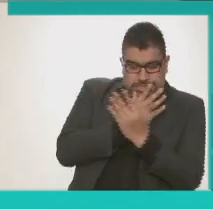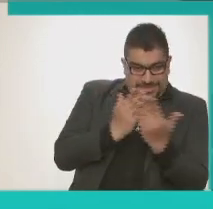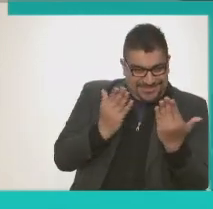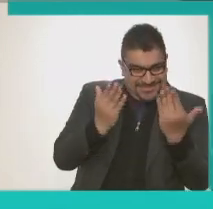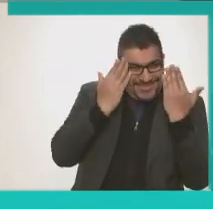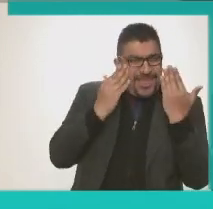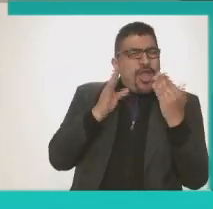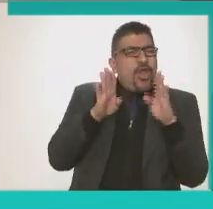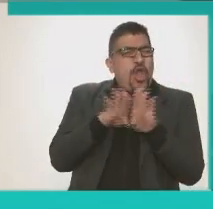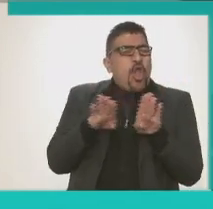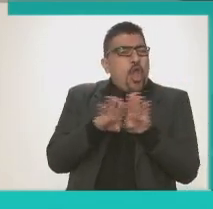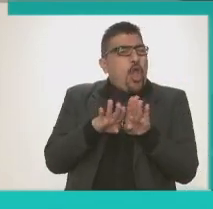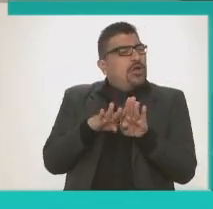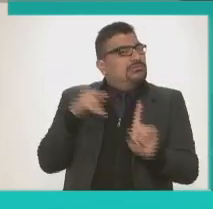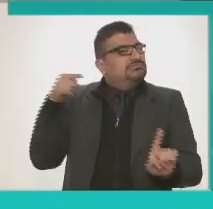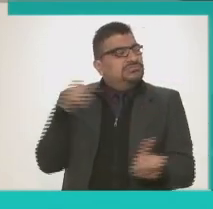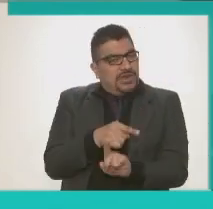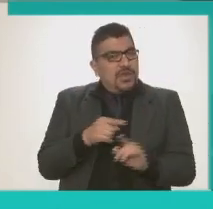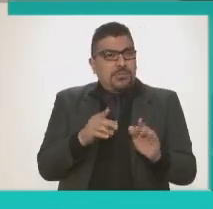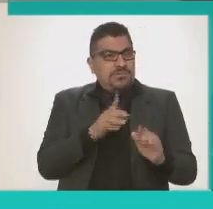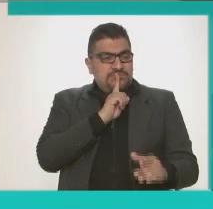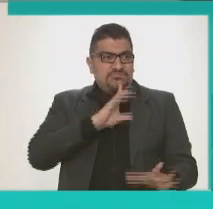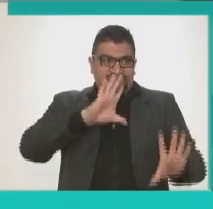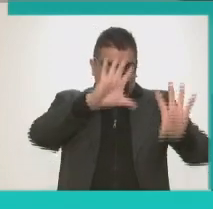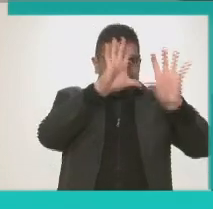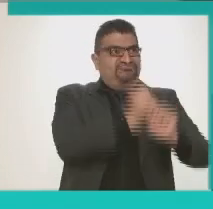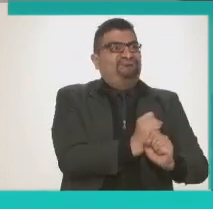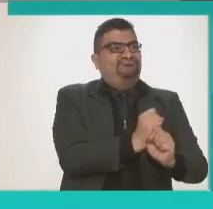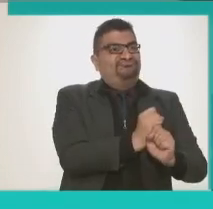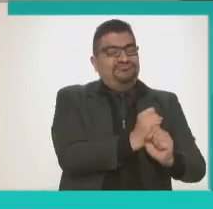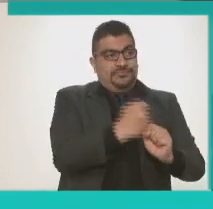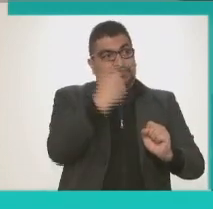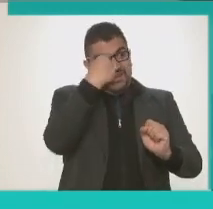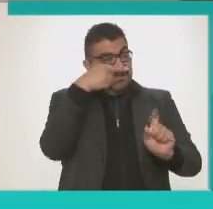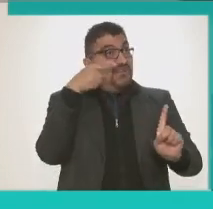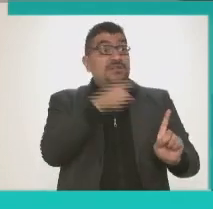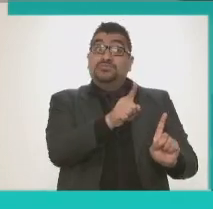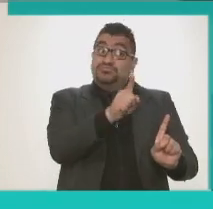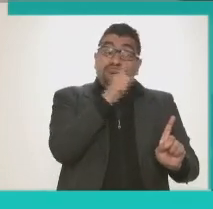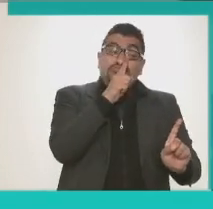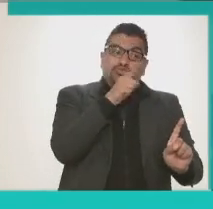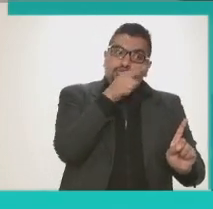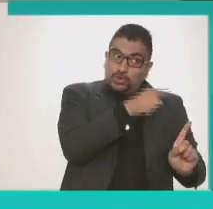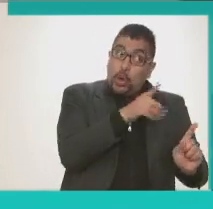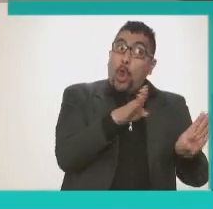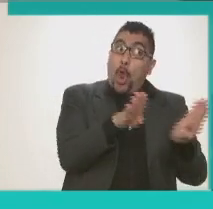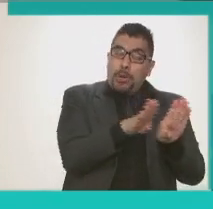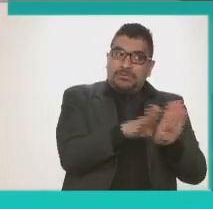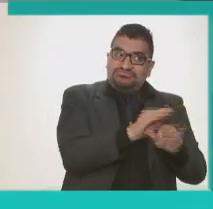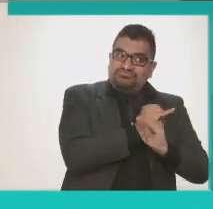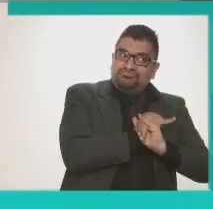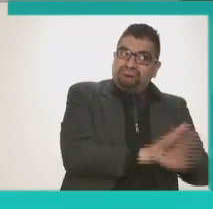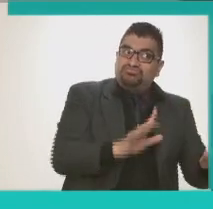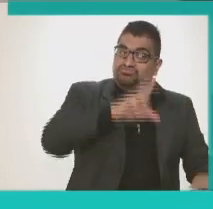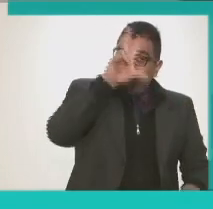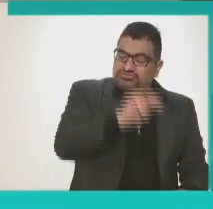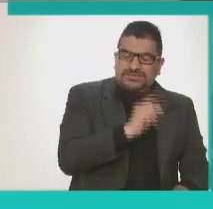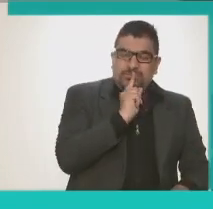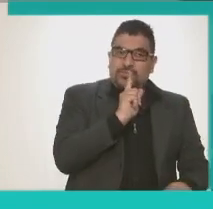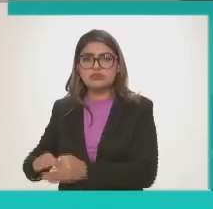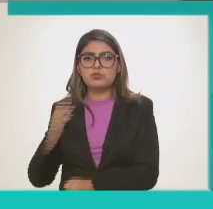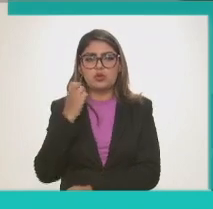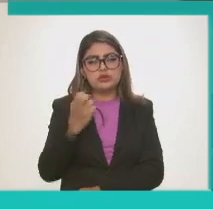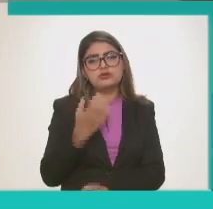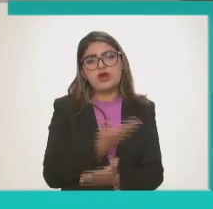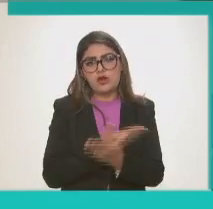de ahí sí de ponerle una mordaza al medio al medio de comunicación social que está seguramente cumpliendo